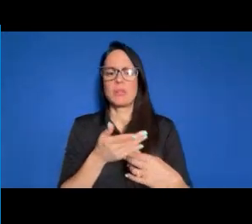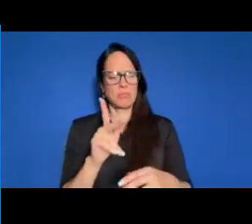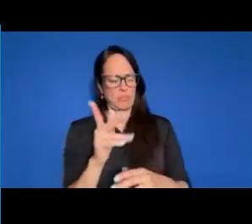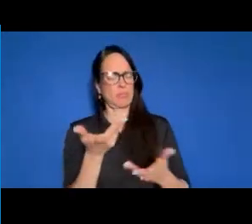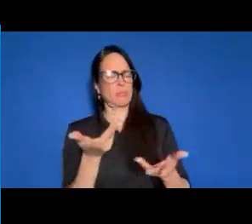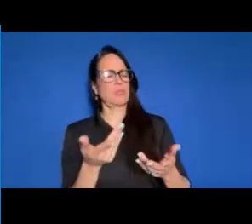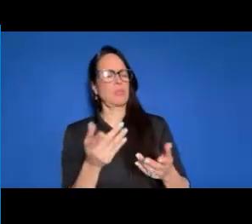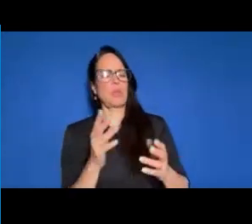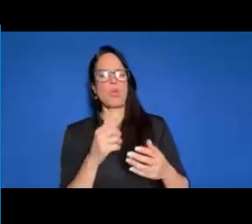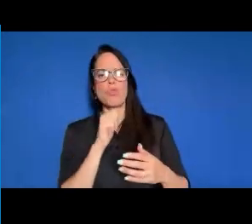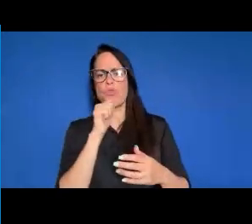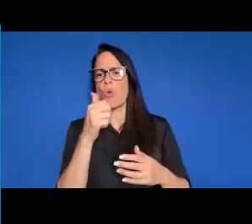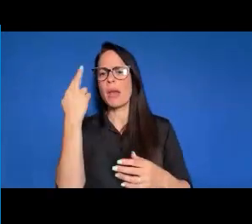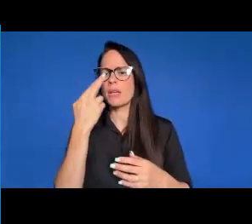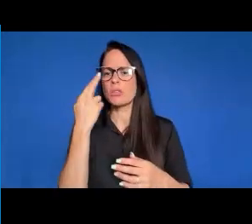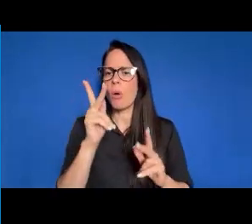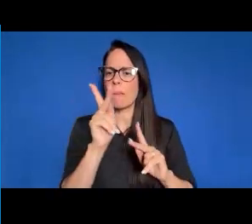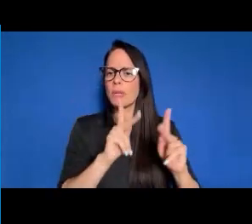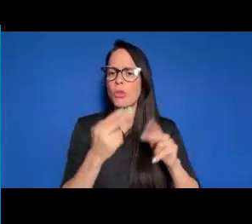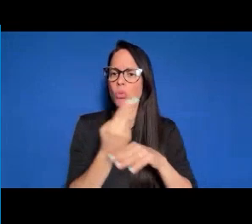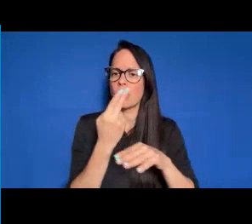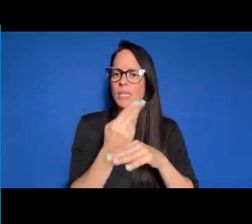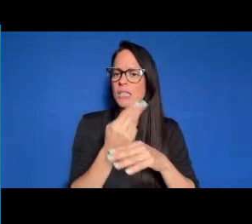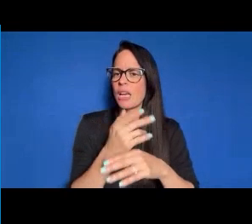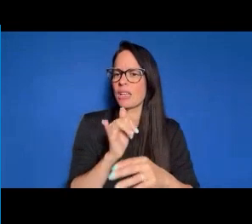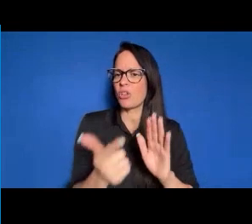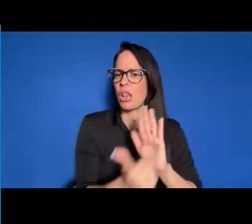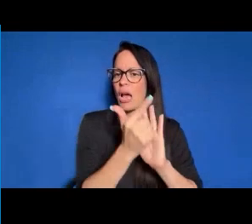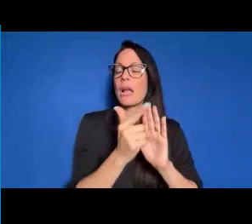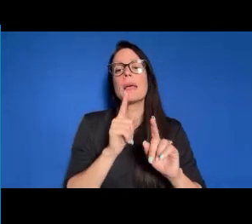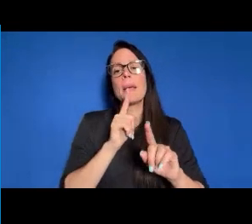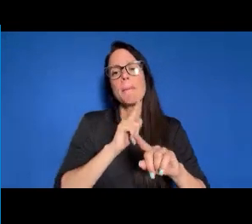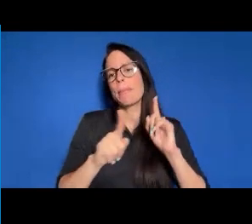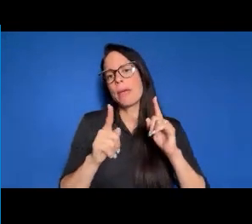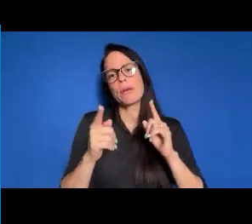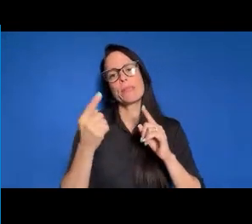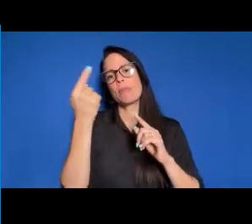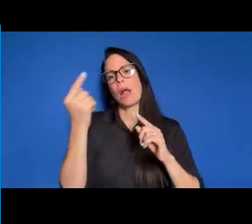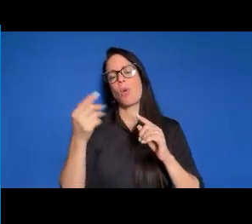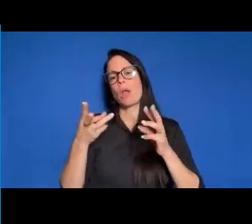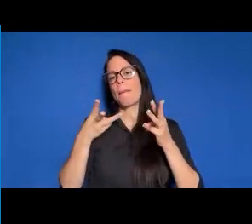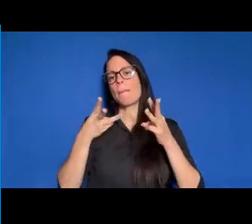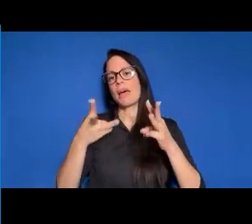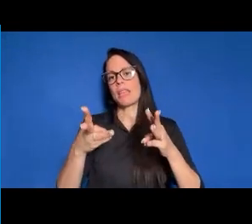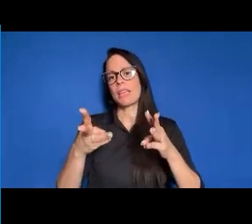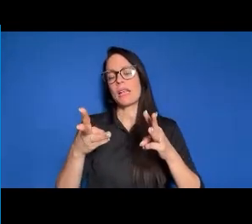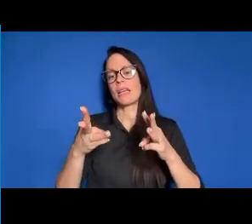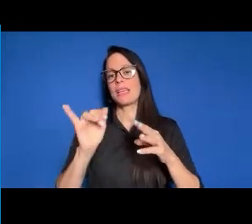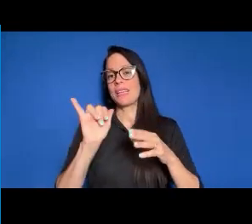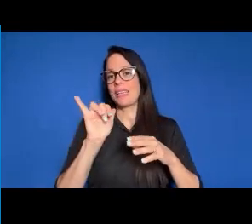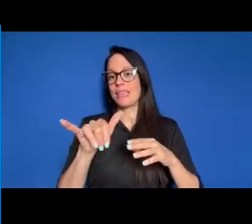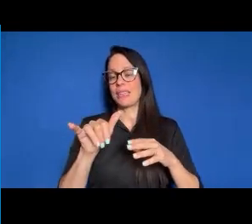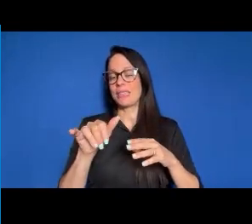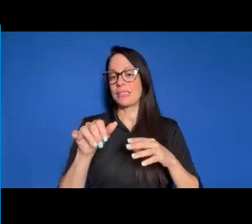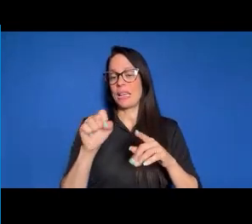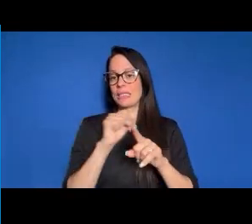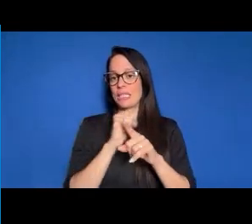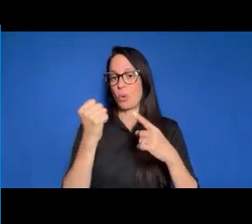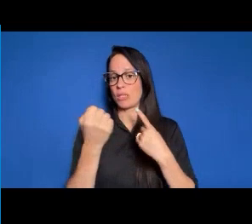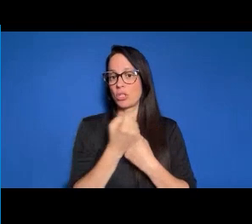opioides legales, y que de alguna manera esta situación del PDMP, que lo traímos